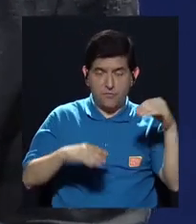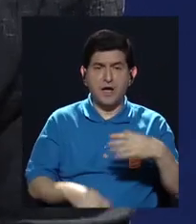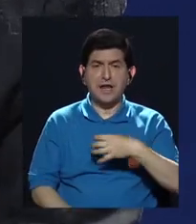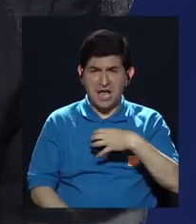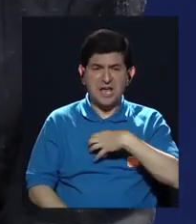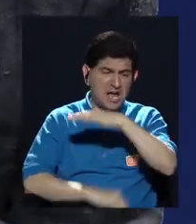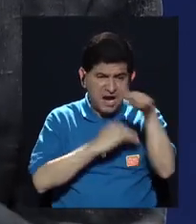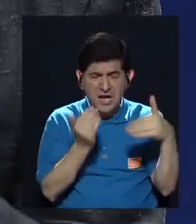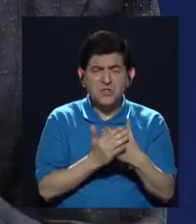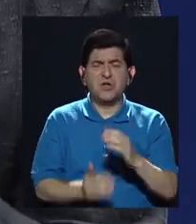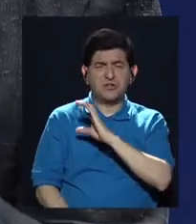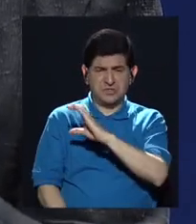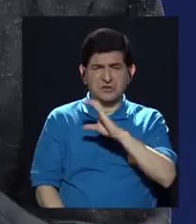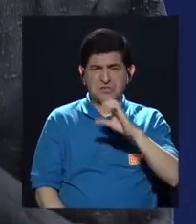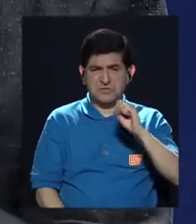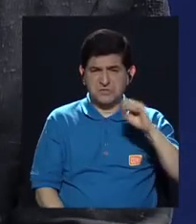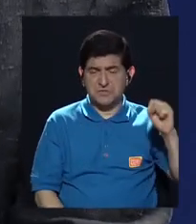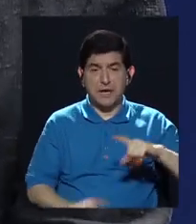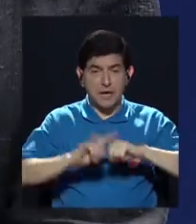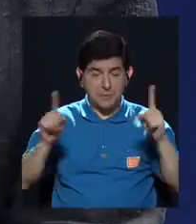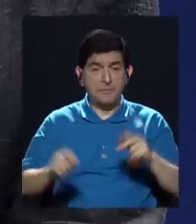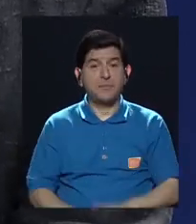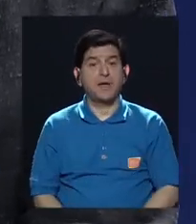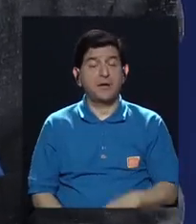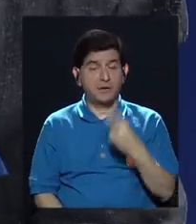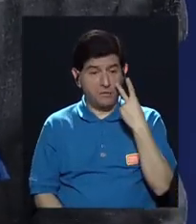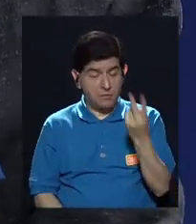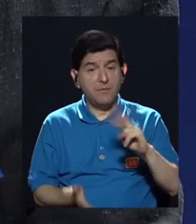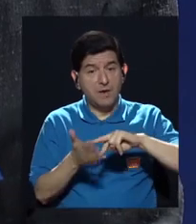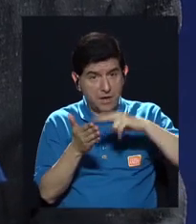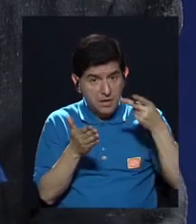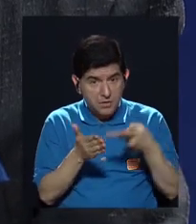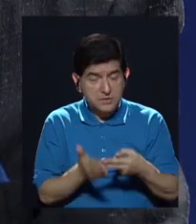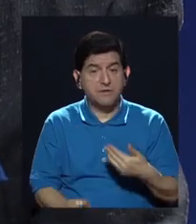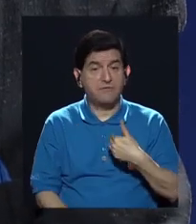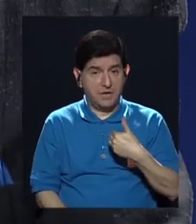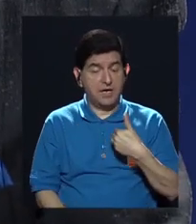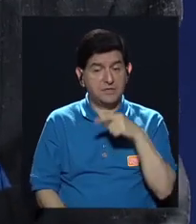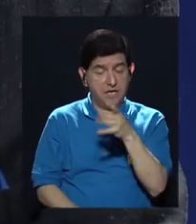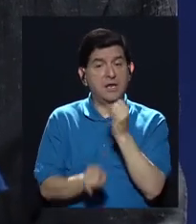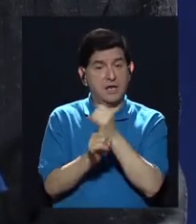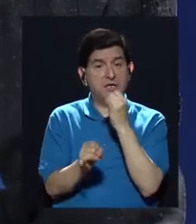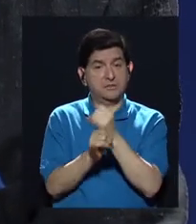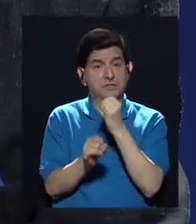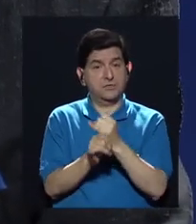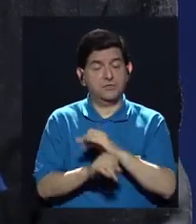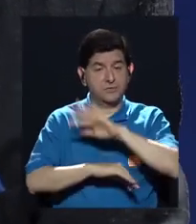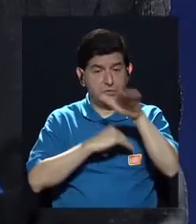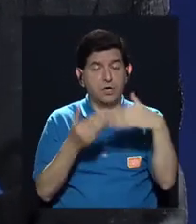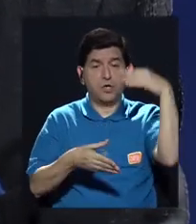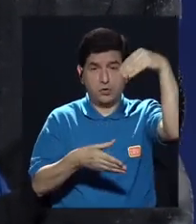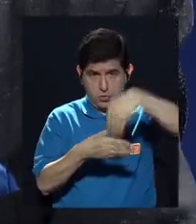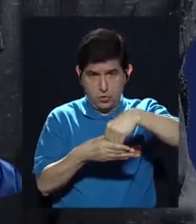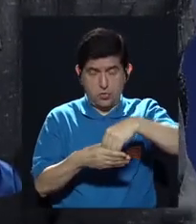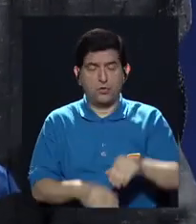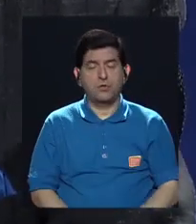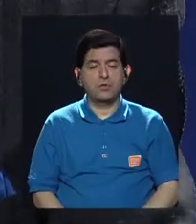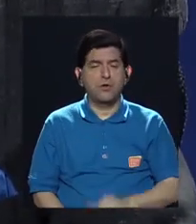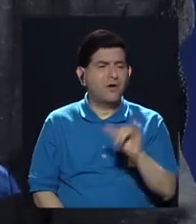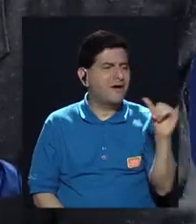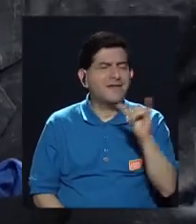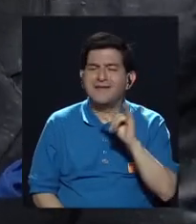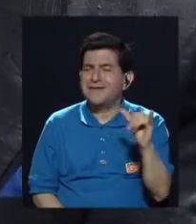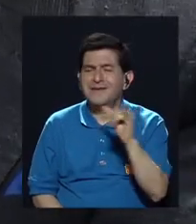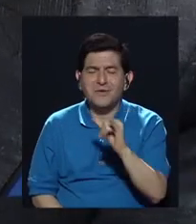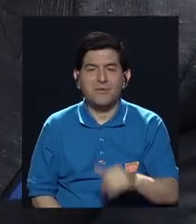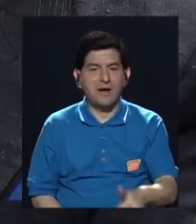Aquí nos quejamos todos de la Caja de Seguro Social, pero hay que ver lo que es tener a la Caja de Seguro Social, caramba, y todo lo que eso significa. Sí, así es. Y así